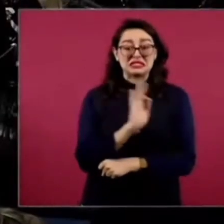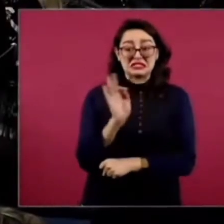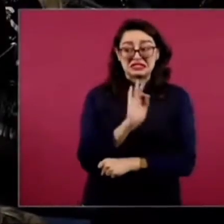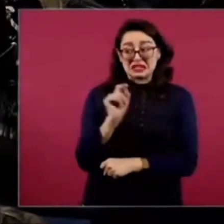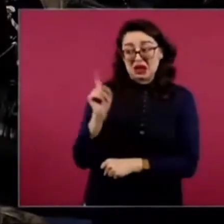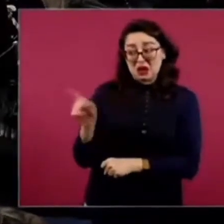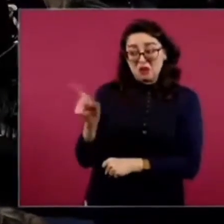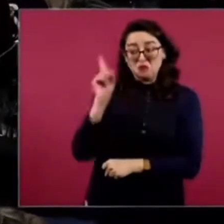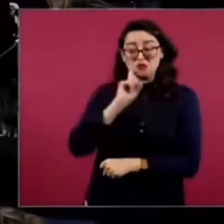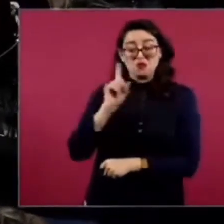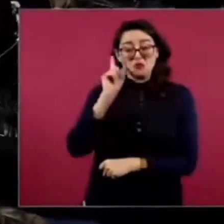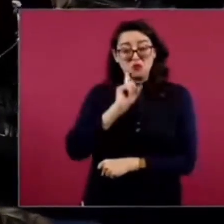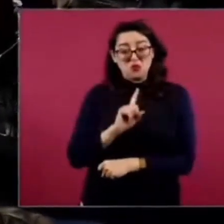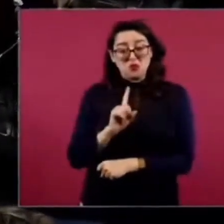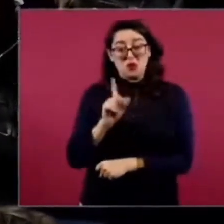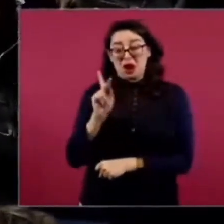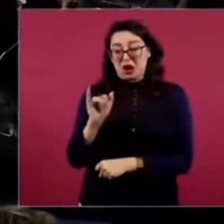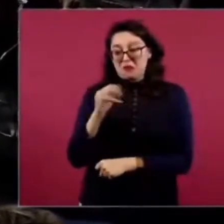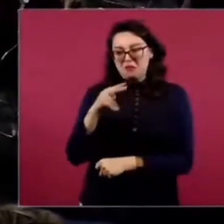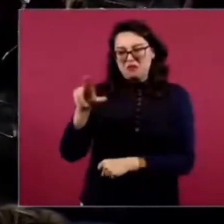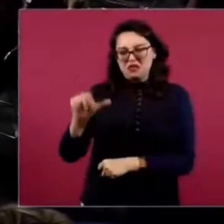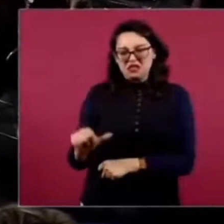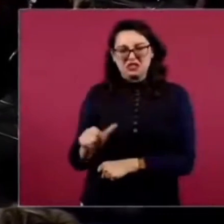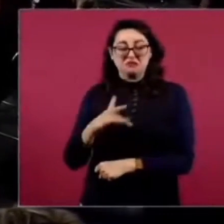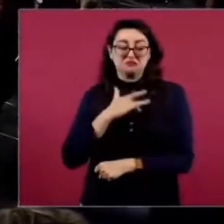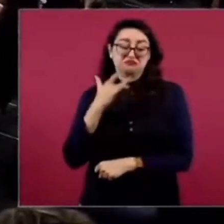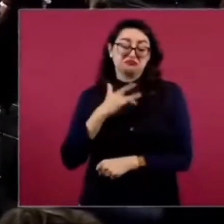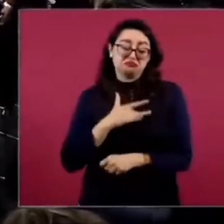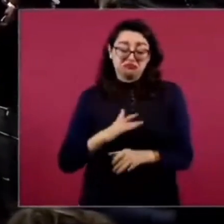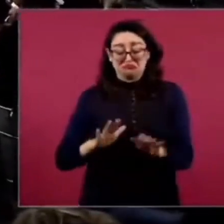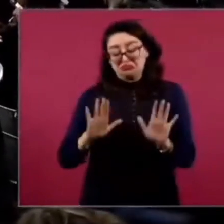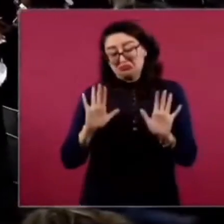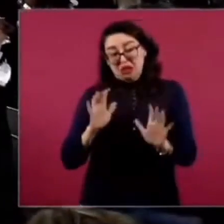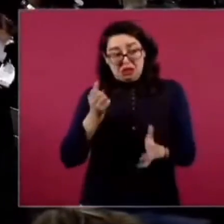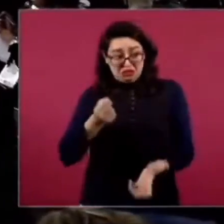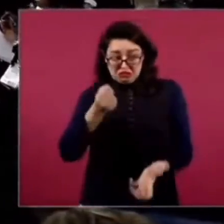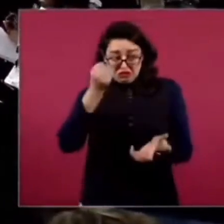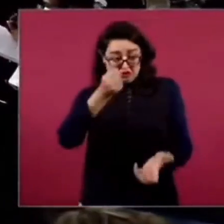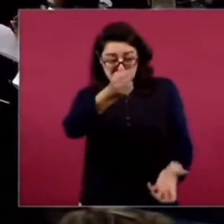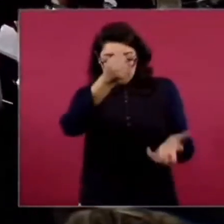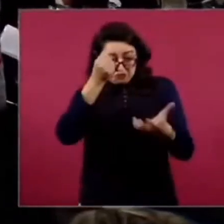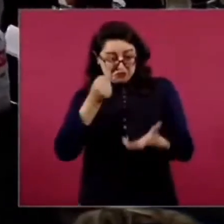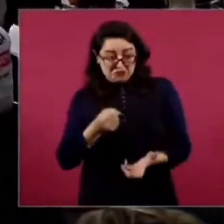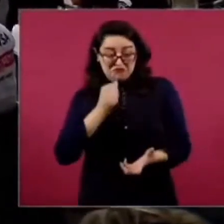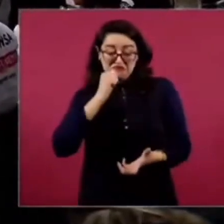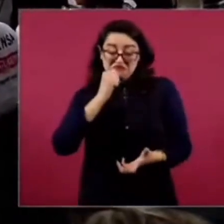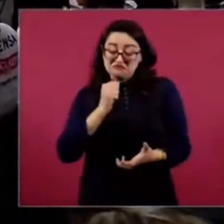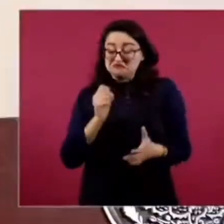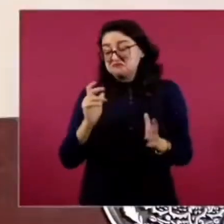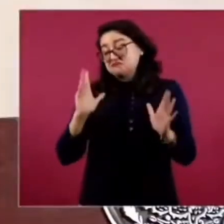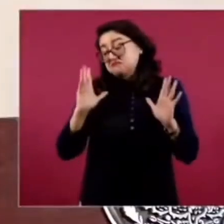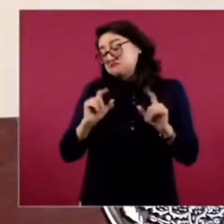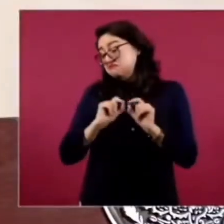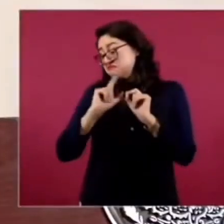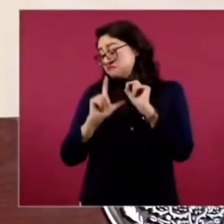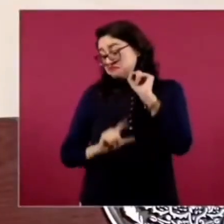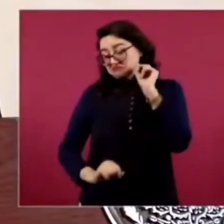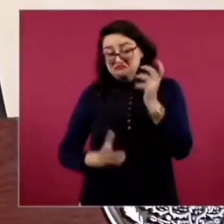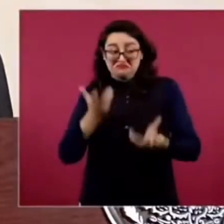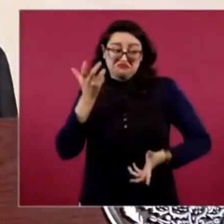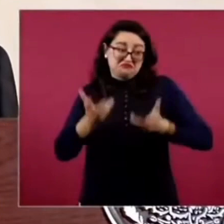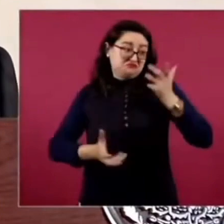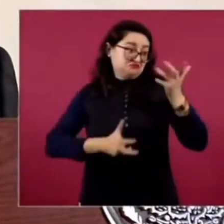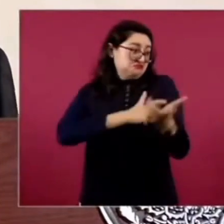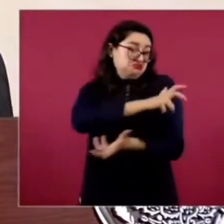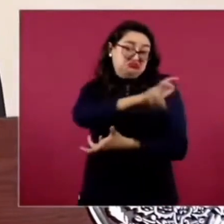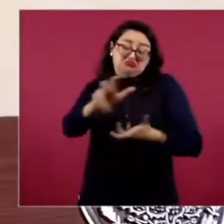propia ministra Piña, provocar inestabilidad política a la cuarta transformación? Presidente, ese sería mi primer tema. No, no creo.